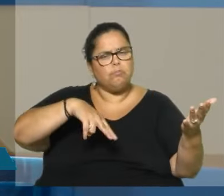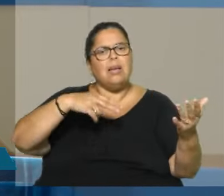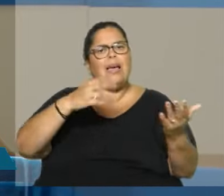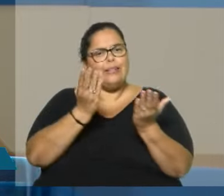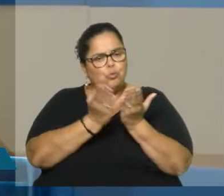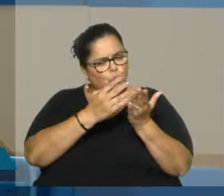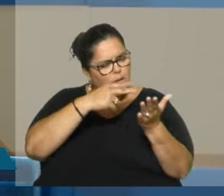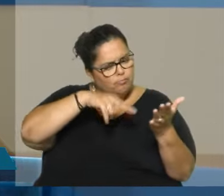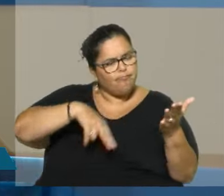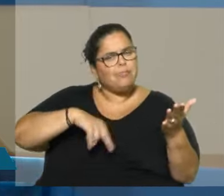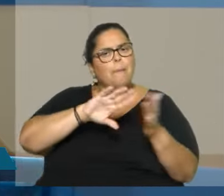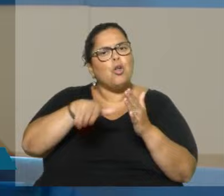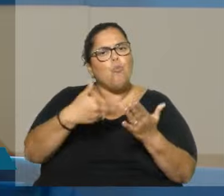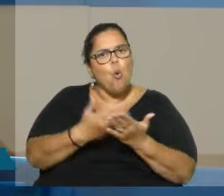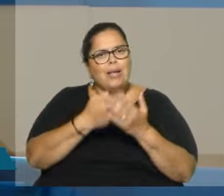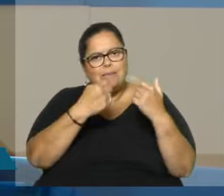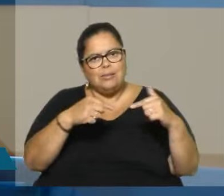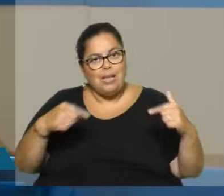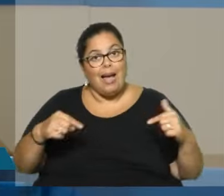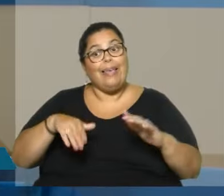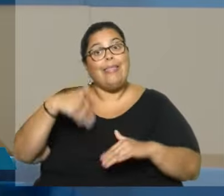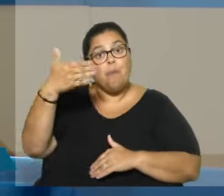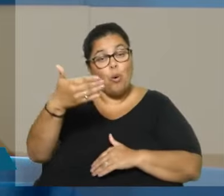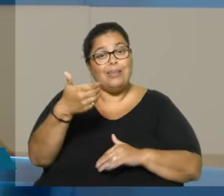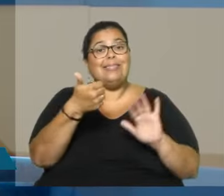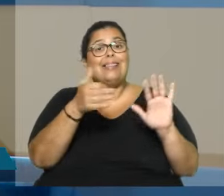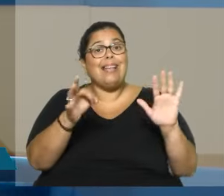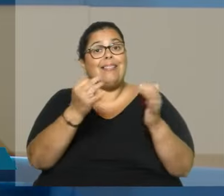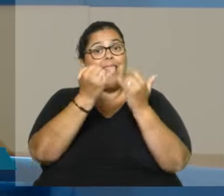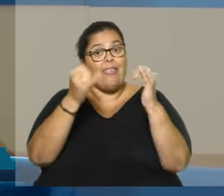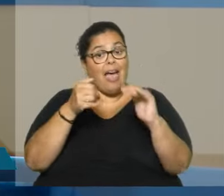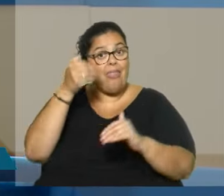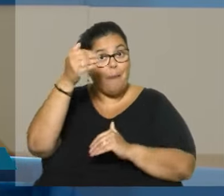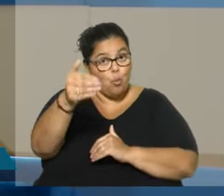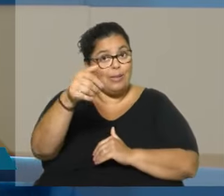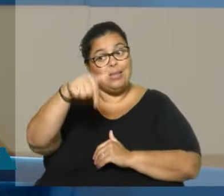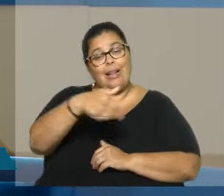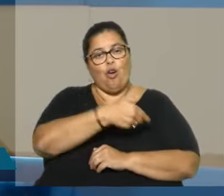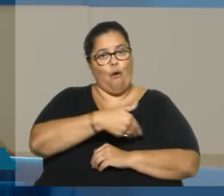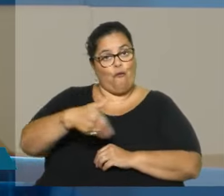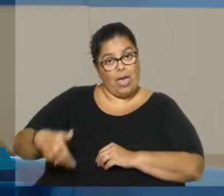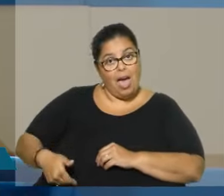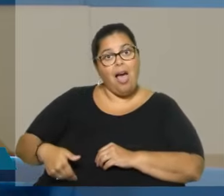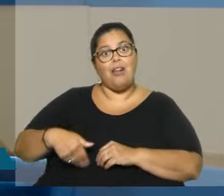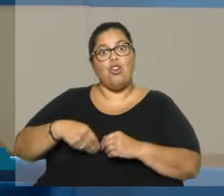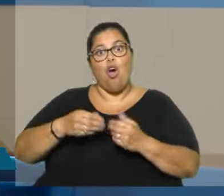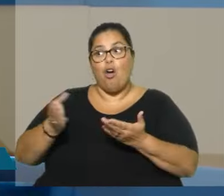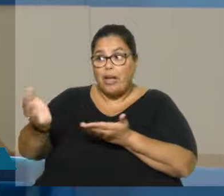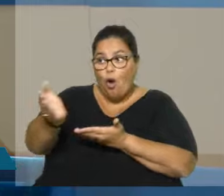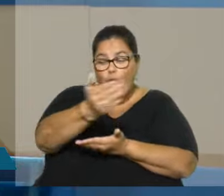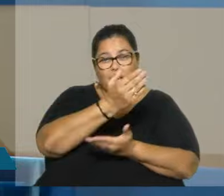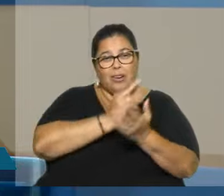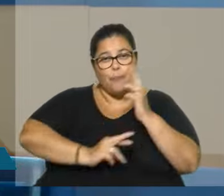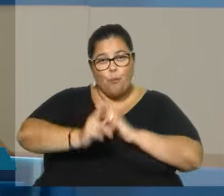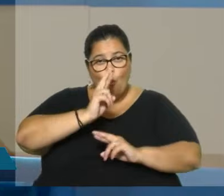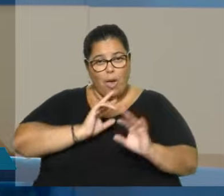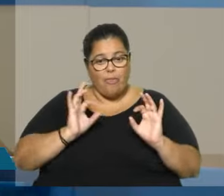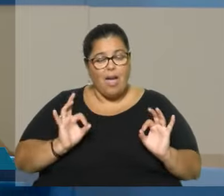etcétera y después de ahí unos 60 días después Este el el gobierno con esos insumos y la la